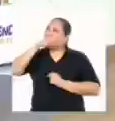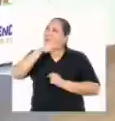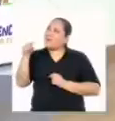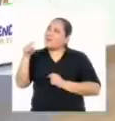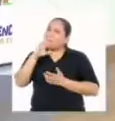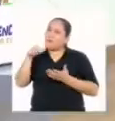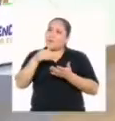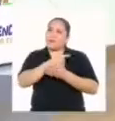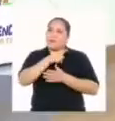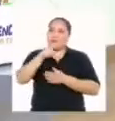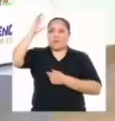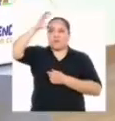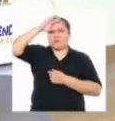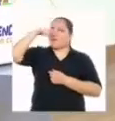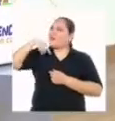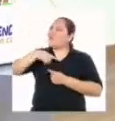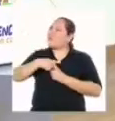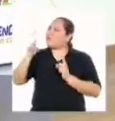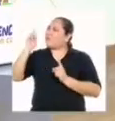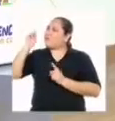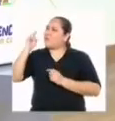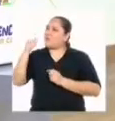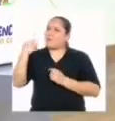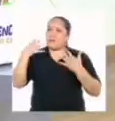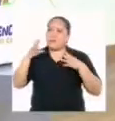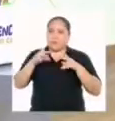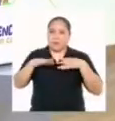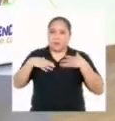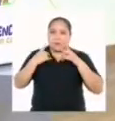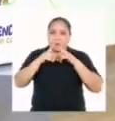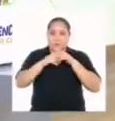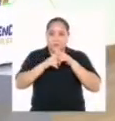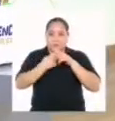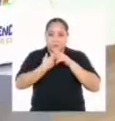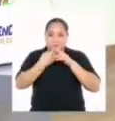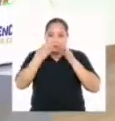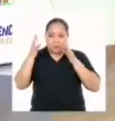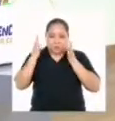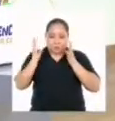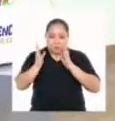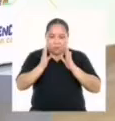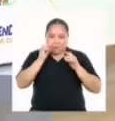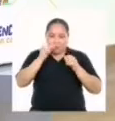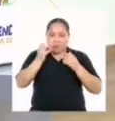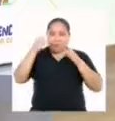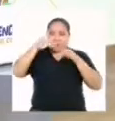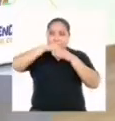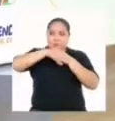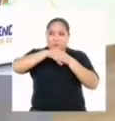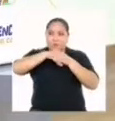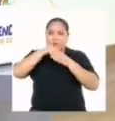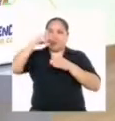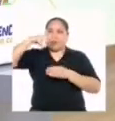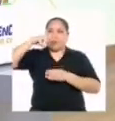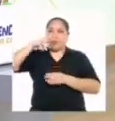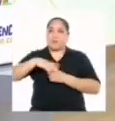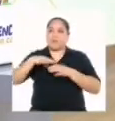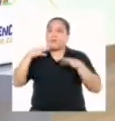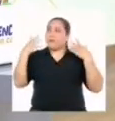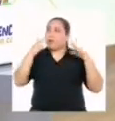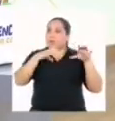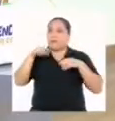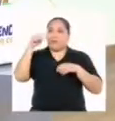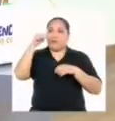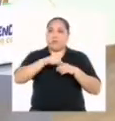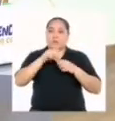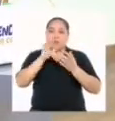de todos esos conceptos. Pero profesora, ¿ya podemos empezar a hacer los módulos o no ve? Cumplí el reto del programa